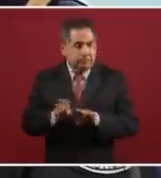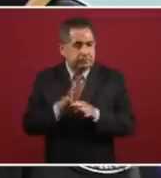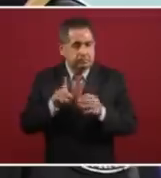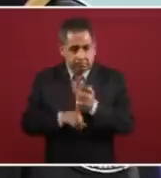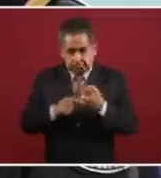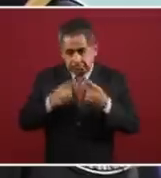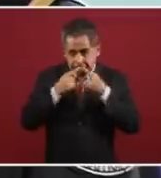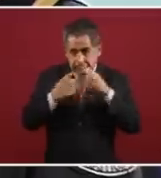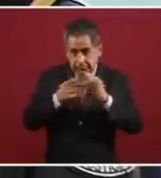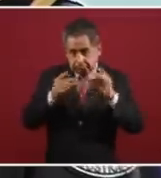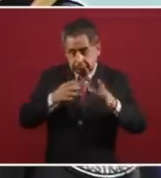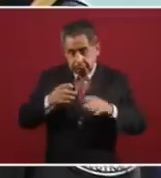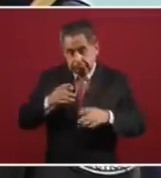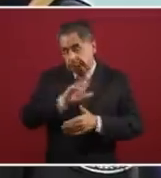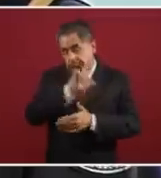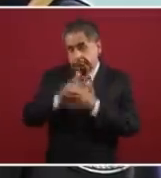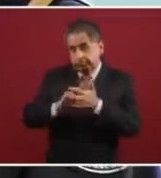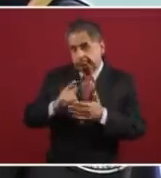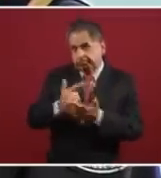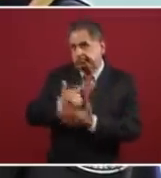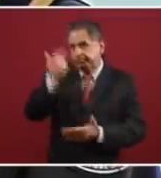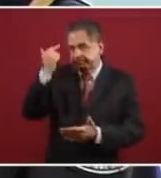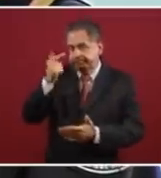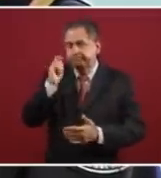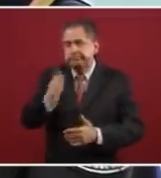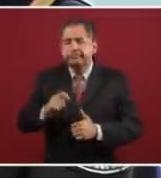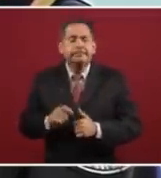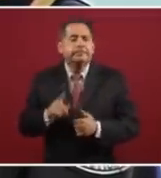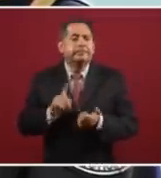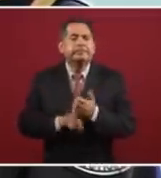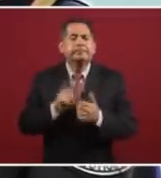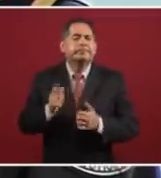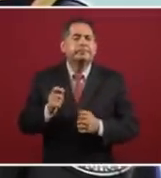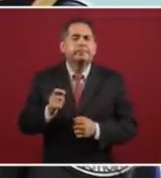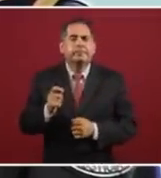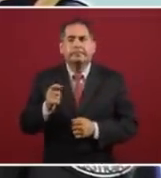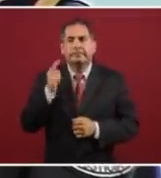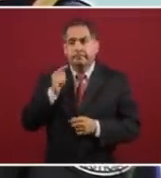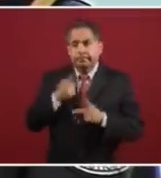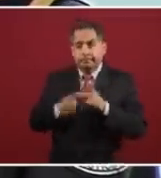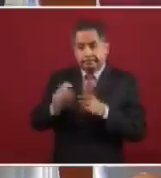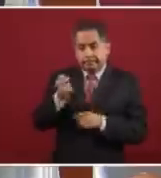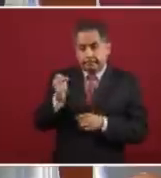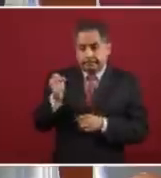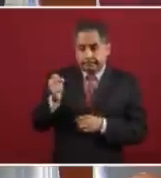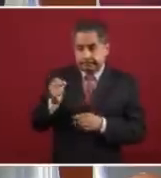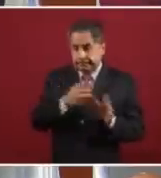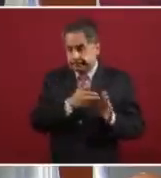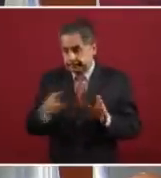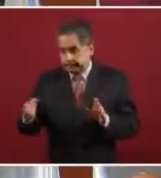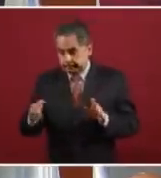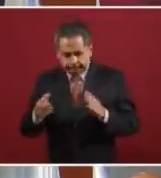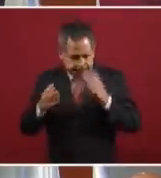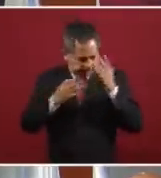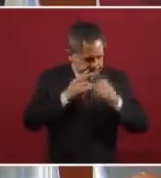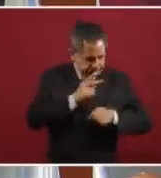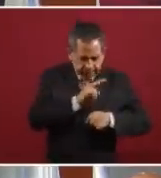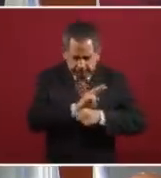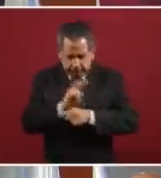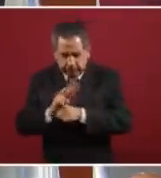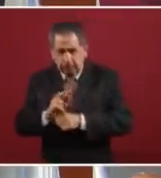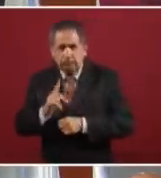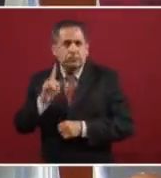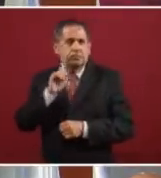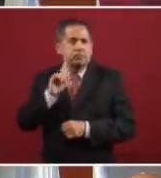se convirtió en un delito grave, a partir del mes de septiembre, el estudio y prevención del